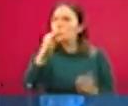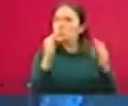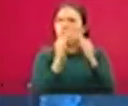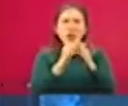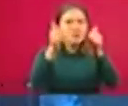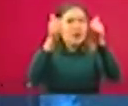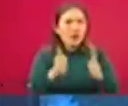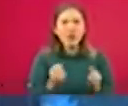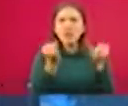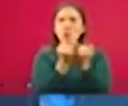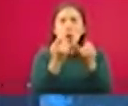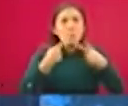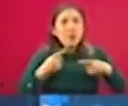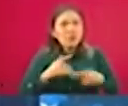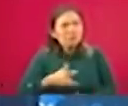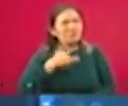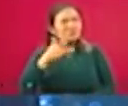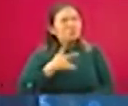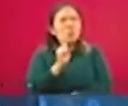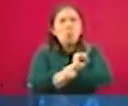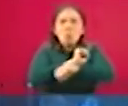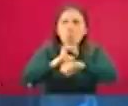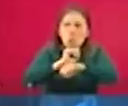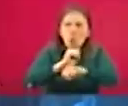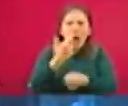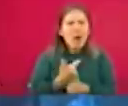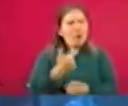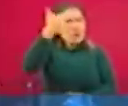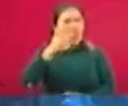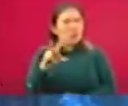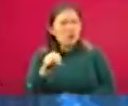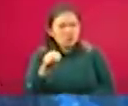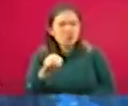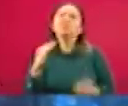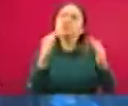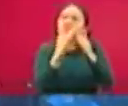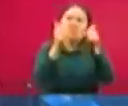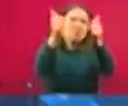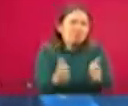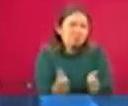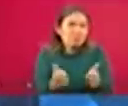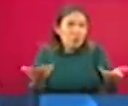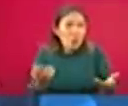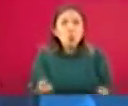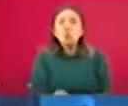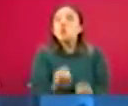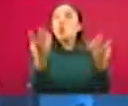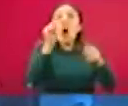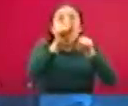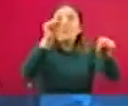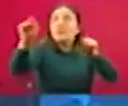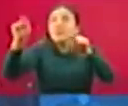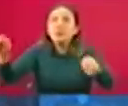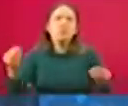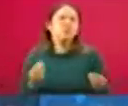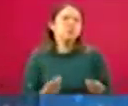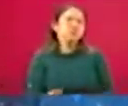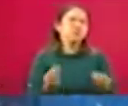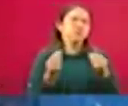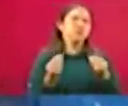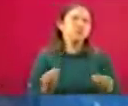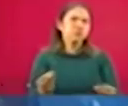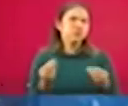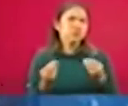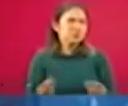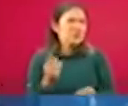médicas basadas en la coherencia clínica, es decir, la historia clínica, el expediente,